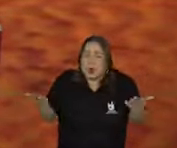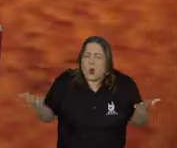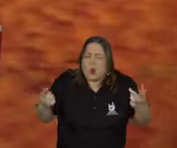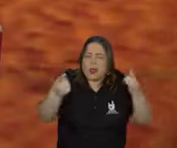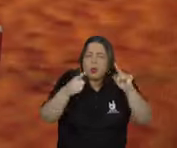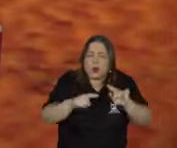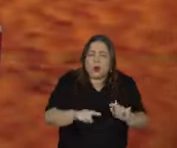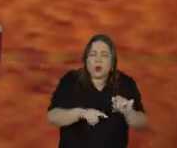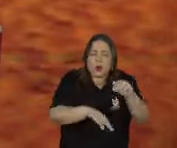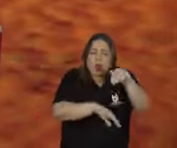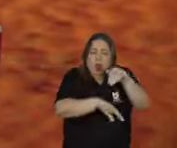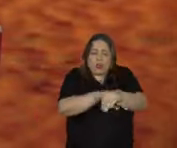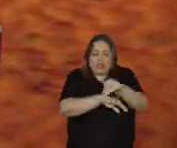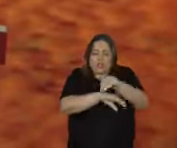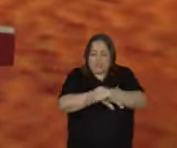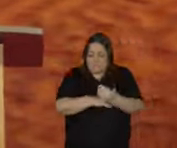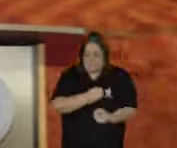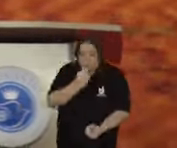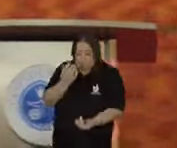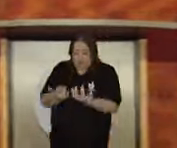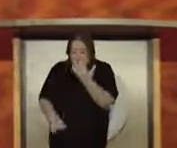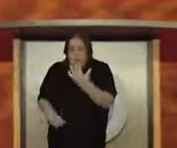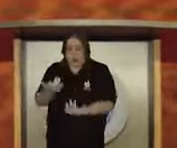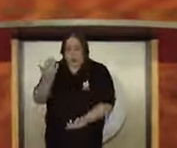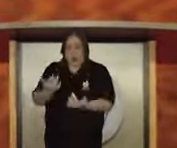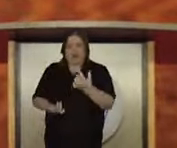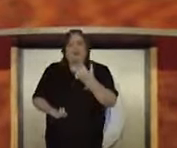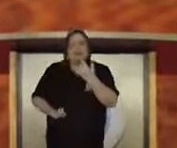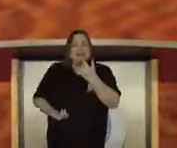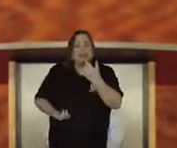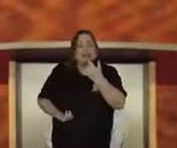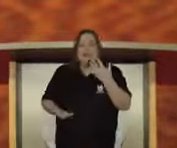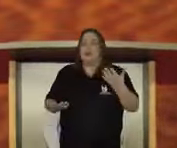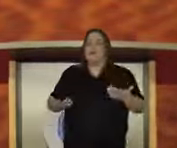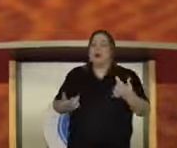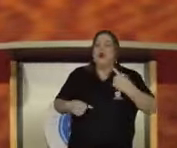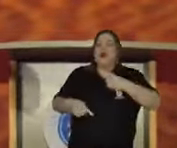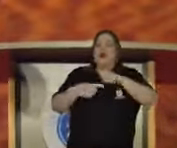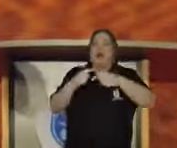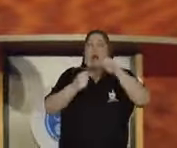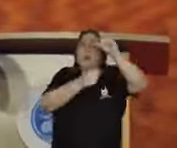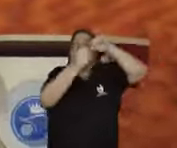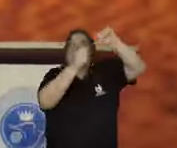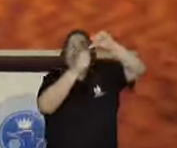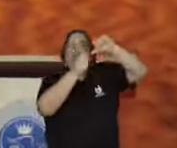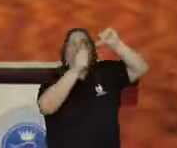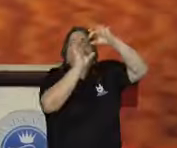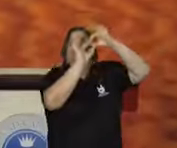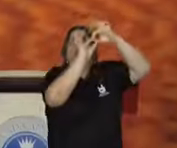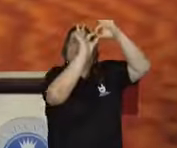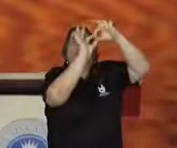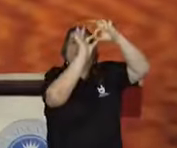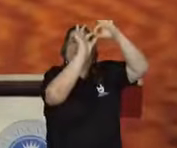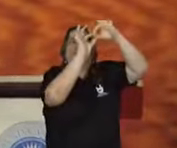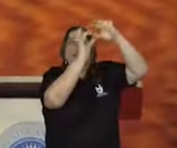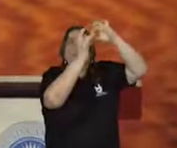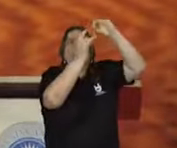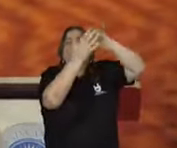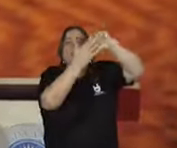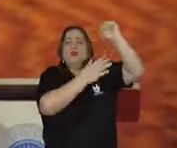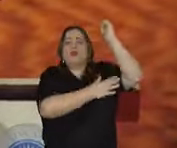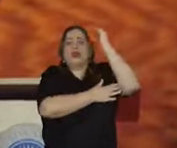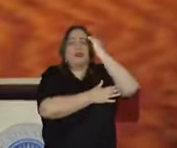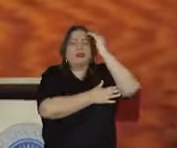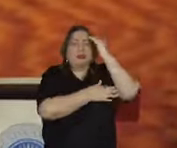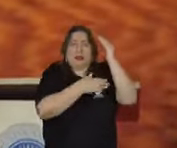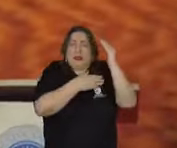Columna de fuego, como dice David, cuando tú tienes una relación con el Espíritu Santo, realmente tú comprendes que el escenario